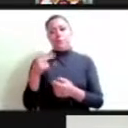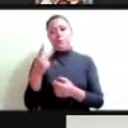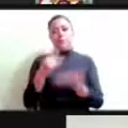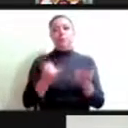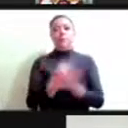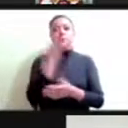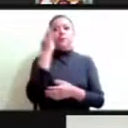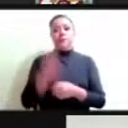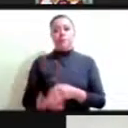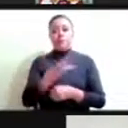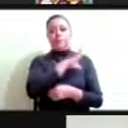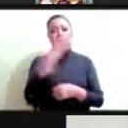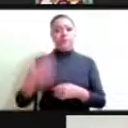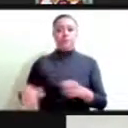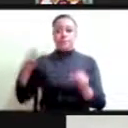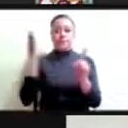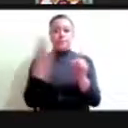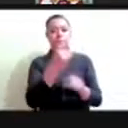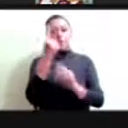acto.